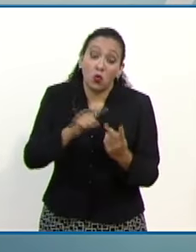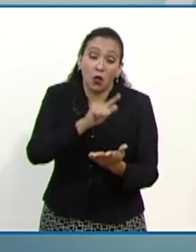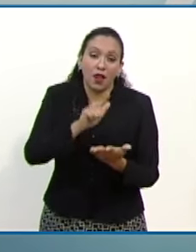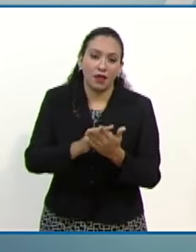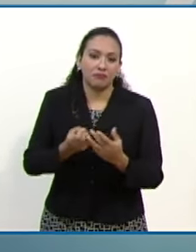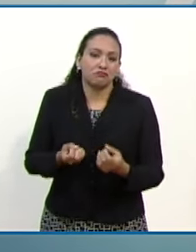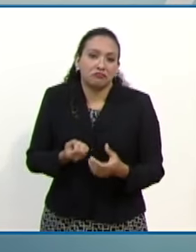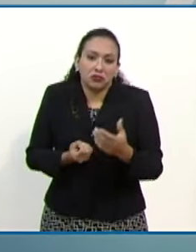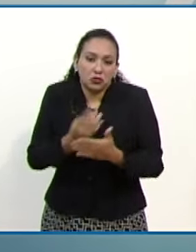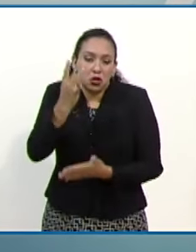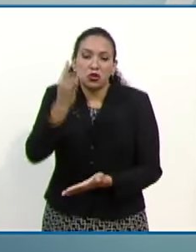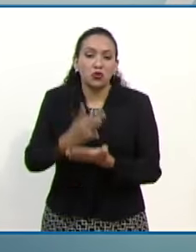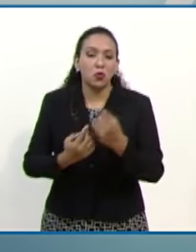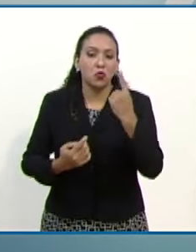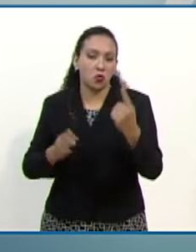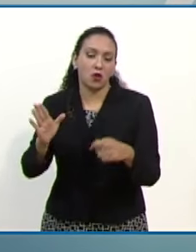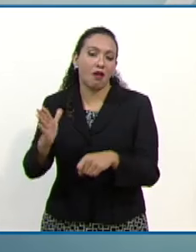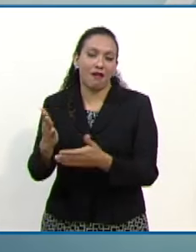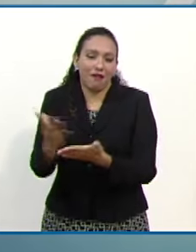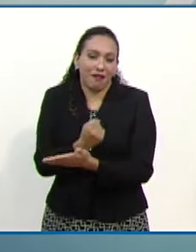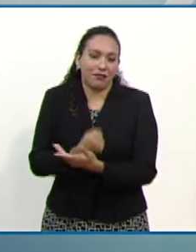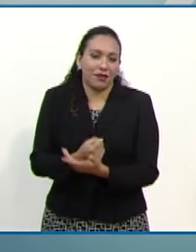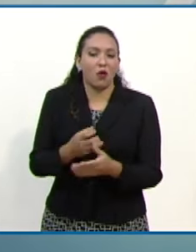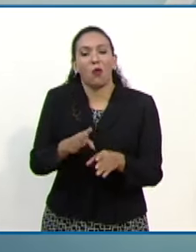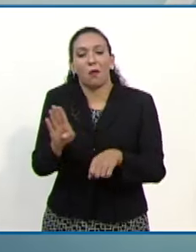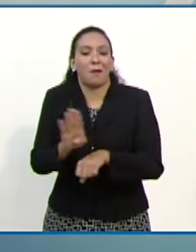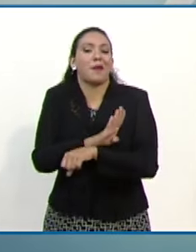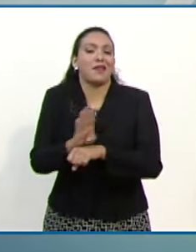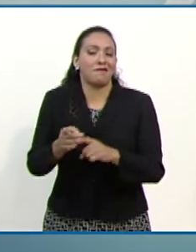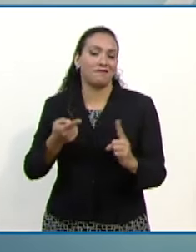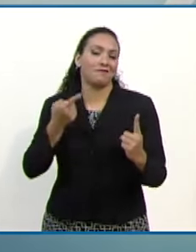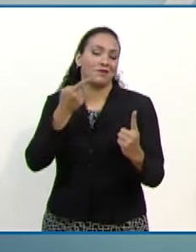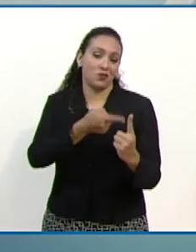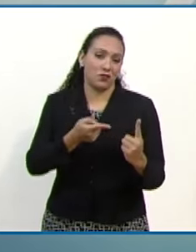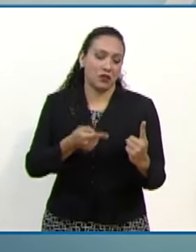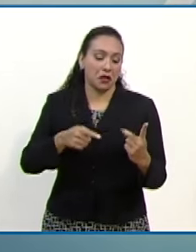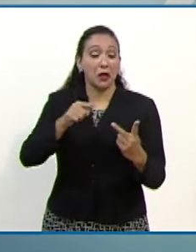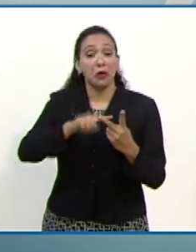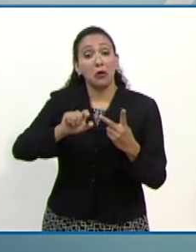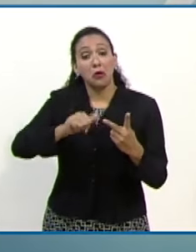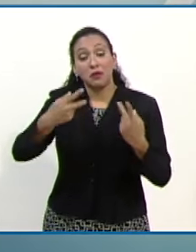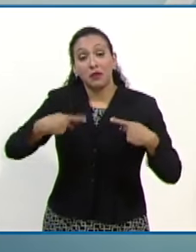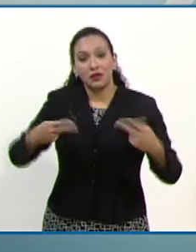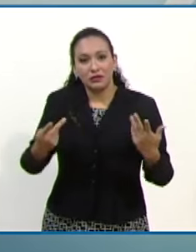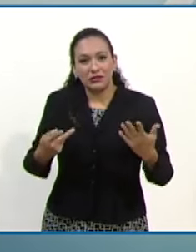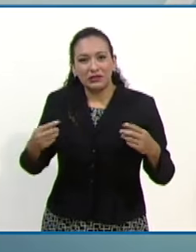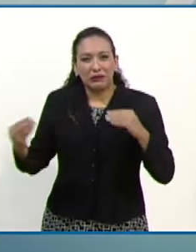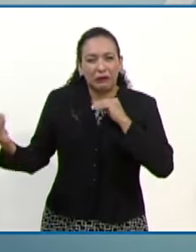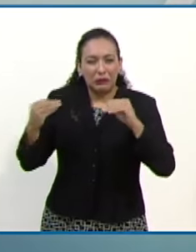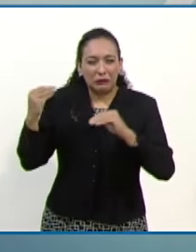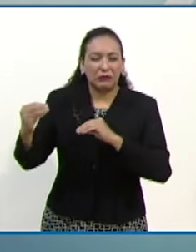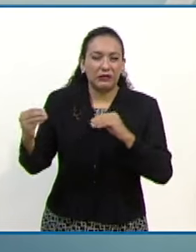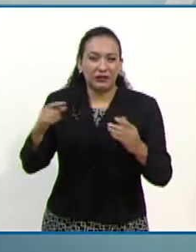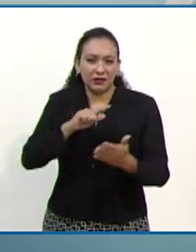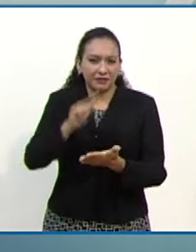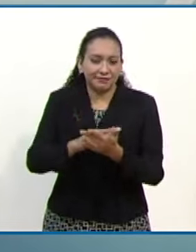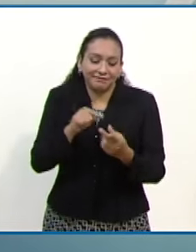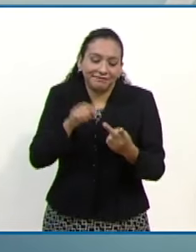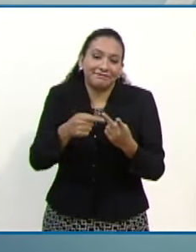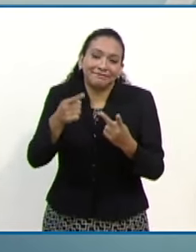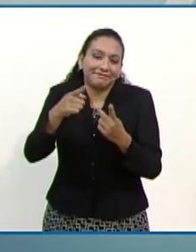va a salir, y lo digo en forma muy clara, perdiendo. Por eso nuestra función no puede ser